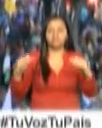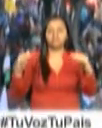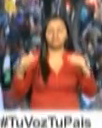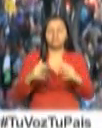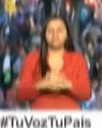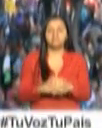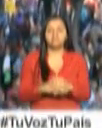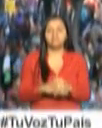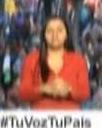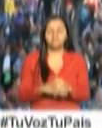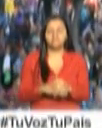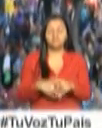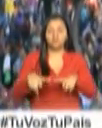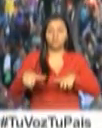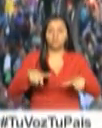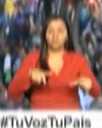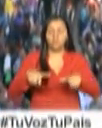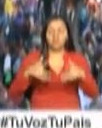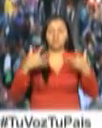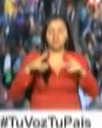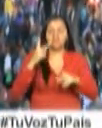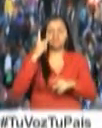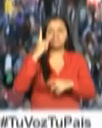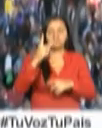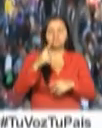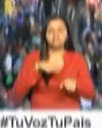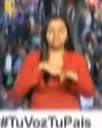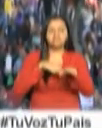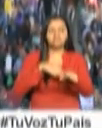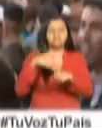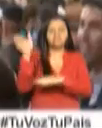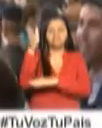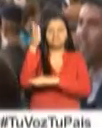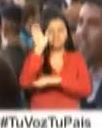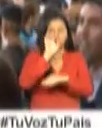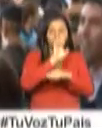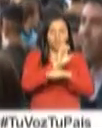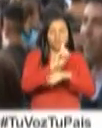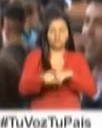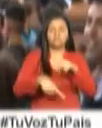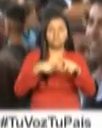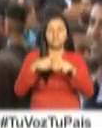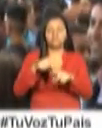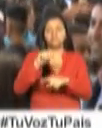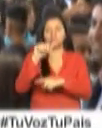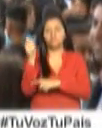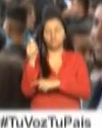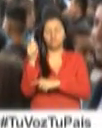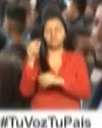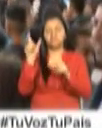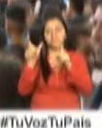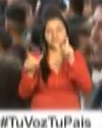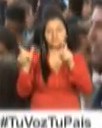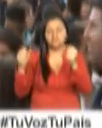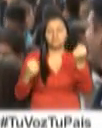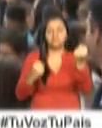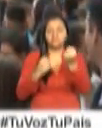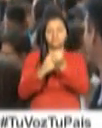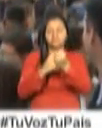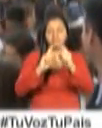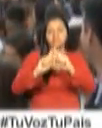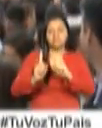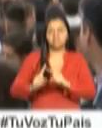opositores. En el sitio se observan los seguidores con banderas del Ecuador. También se encuentran los integrantes de